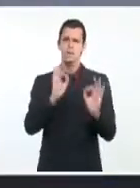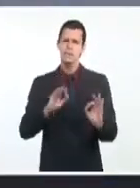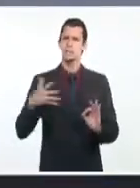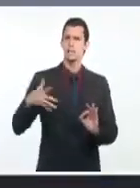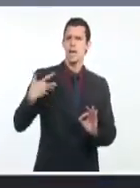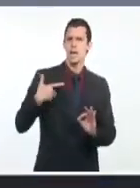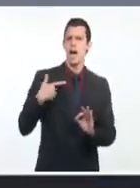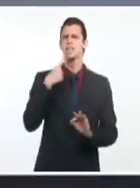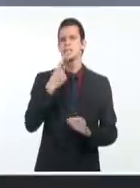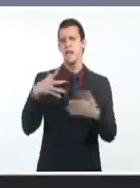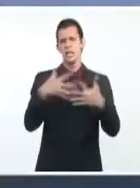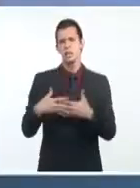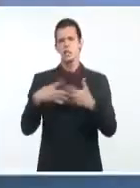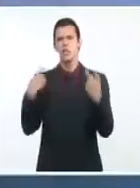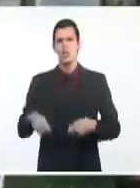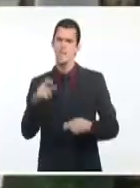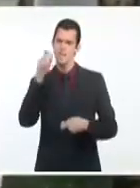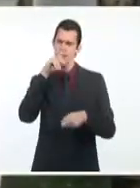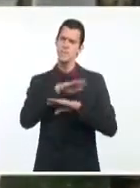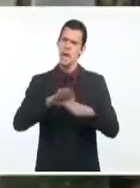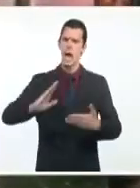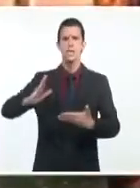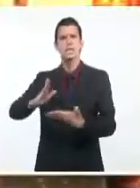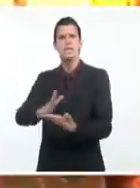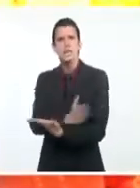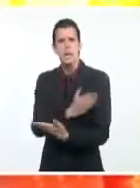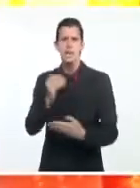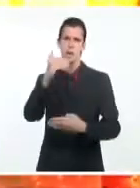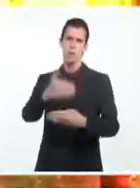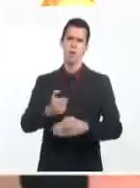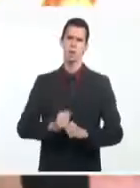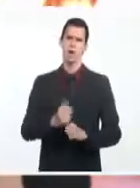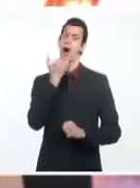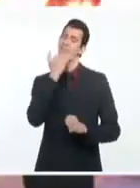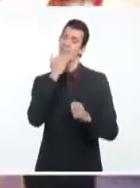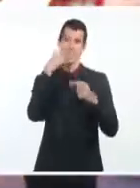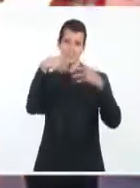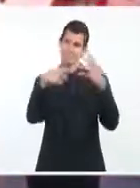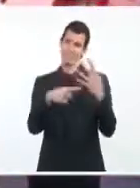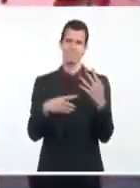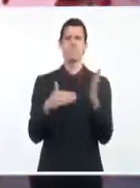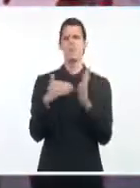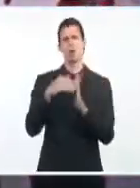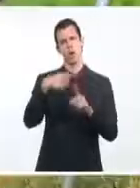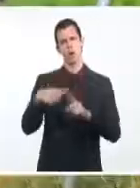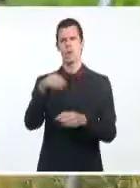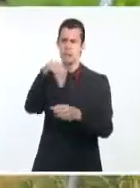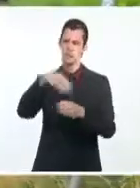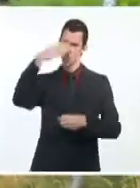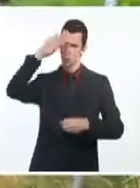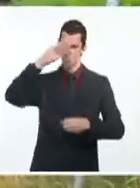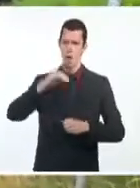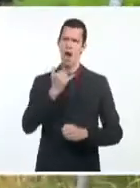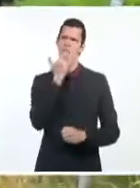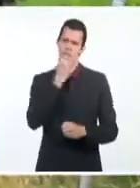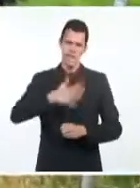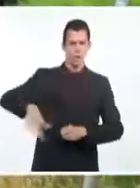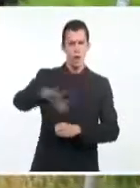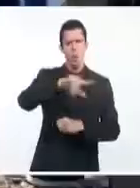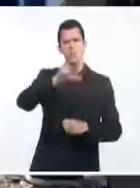que pesan sobre todos los sectores de la economía cubana y afectan el bienestar de nuestro pueblo. Desde